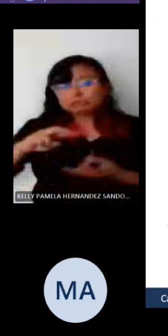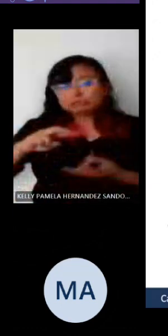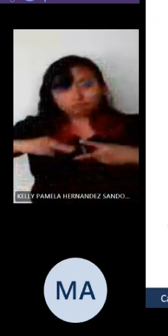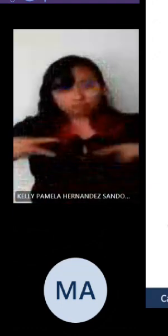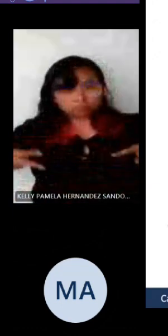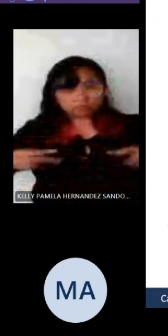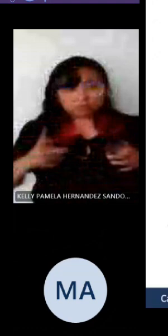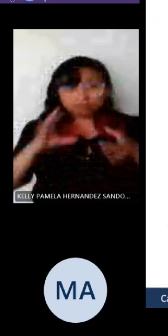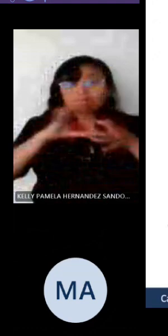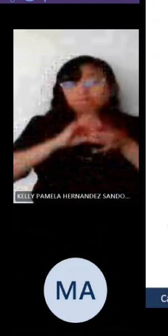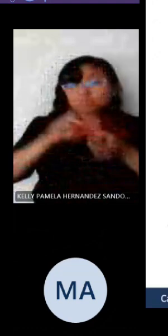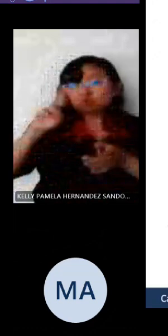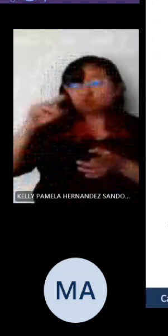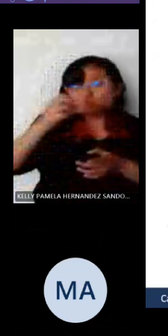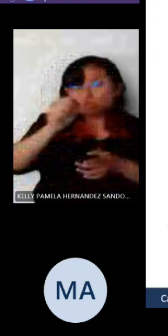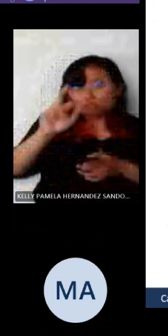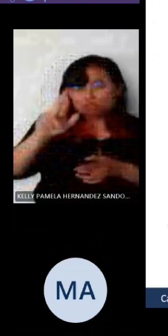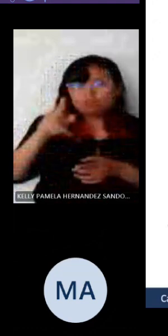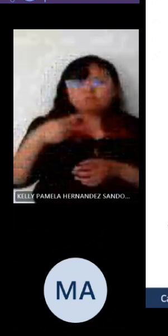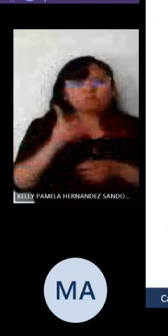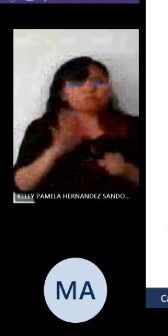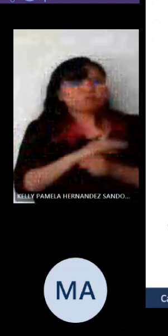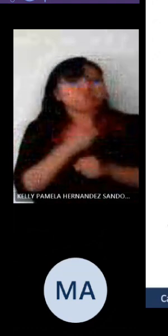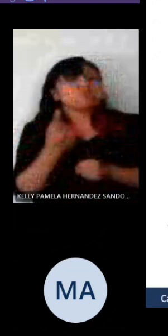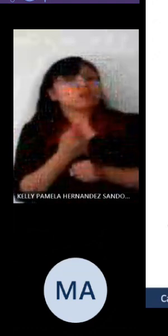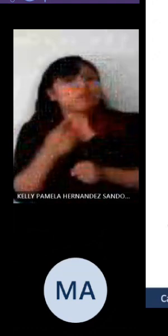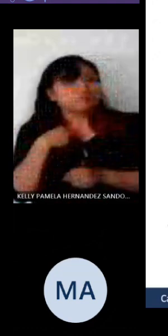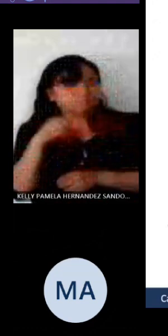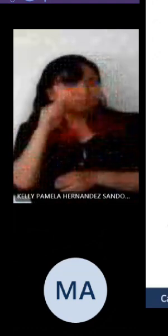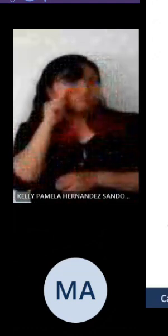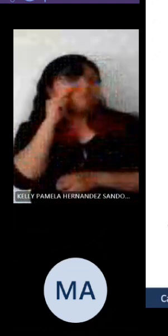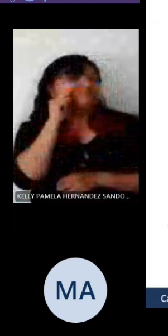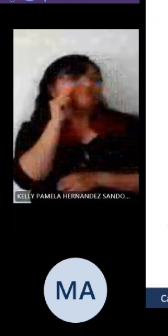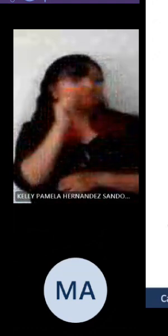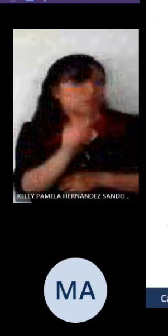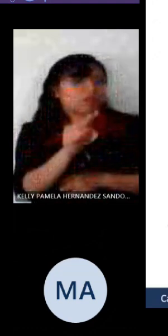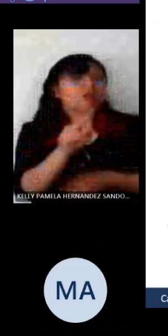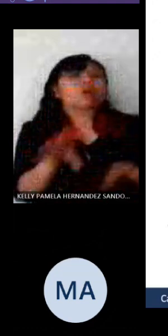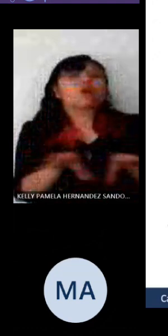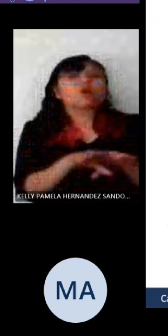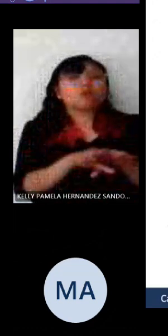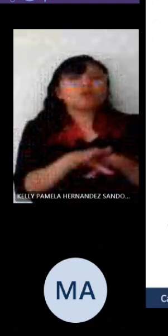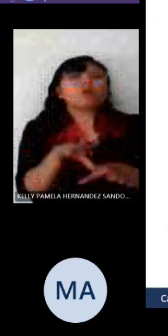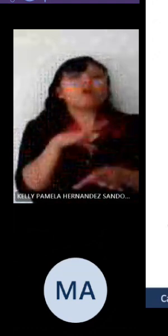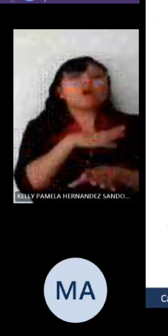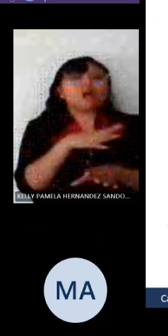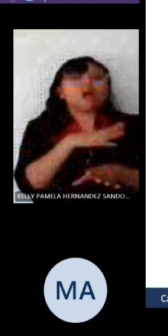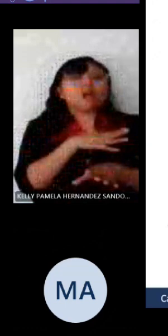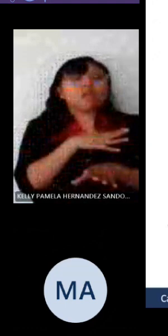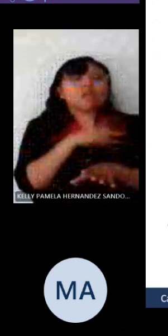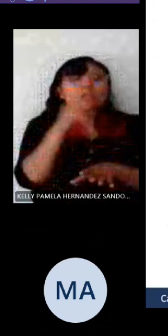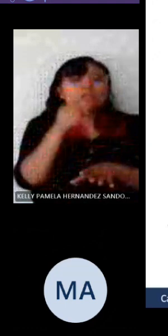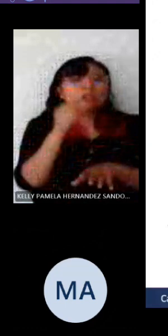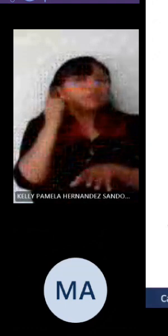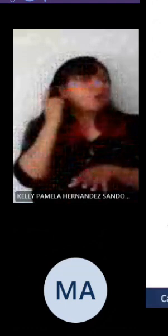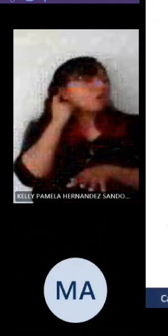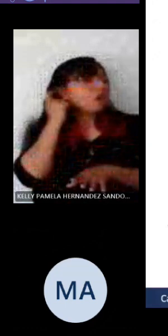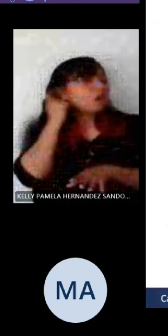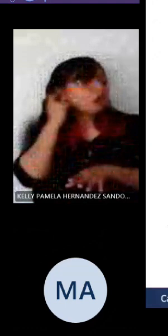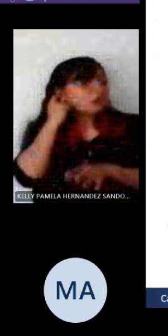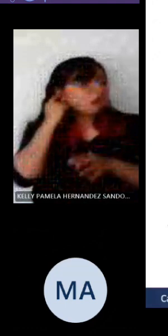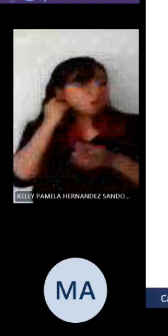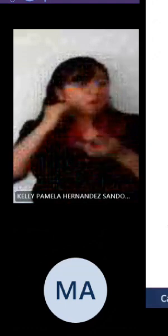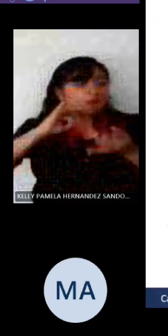qué? Pues porque si podemos ver la estructura de cómo están formadas las células del oído interno y